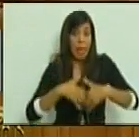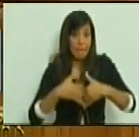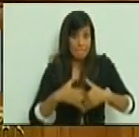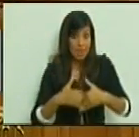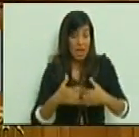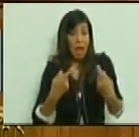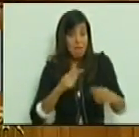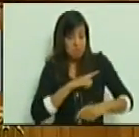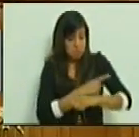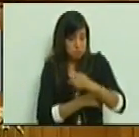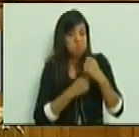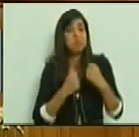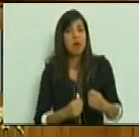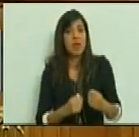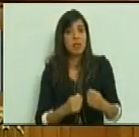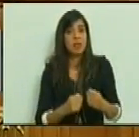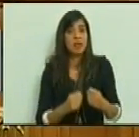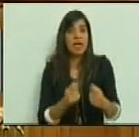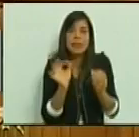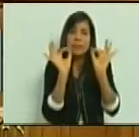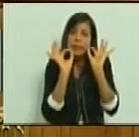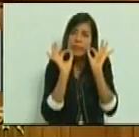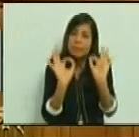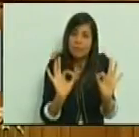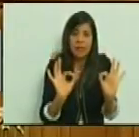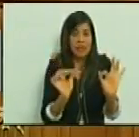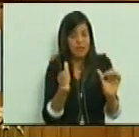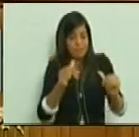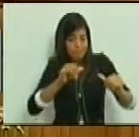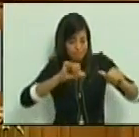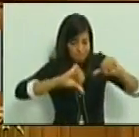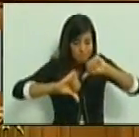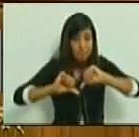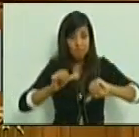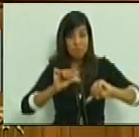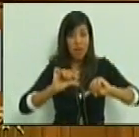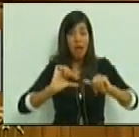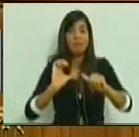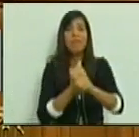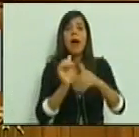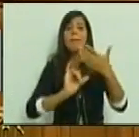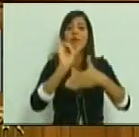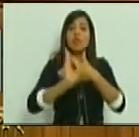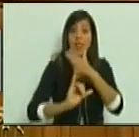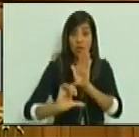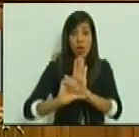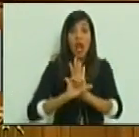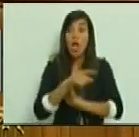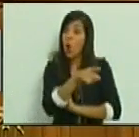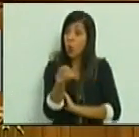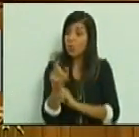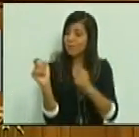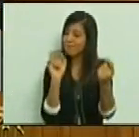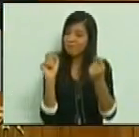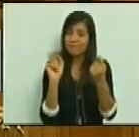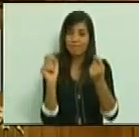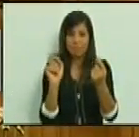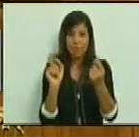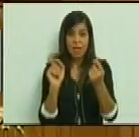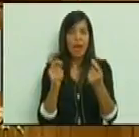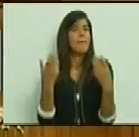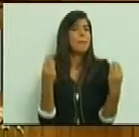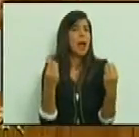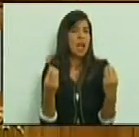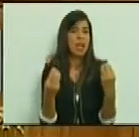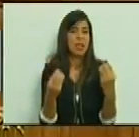su seno, bajo condiciones especialísimas, como lo expresa el proyecto de ley que ustedes han debatido, poder